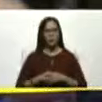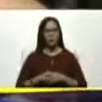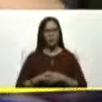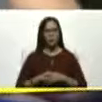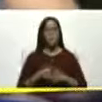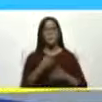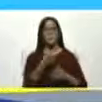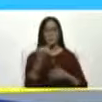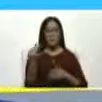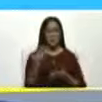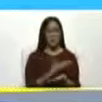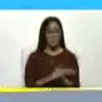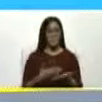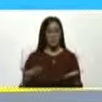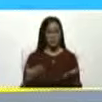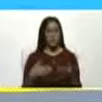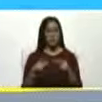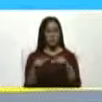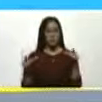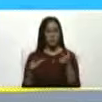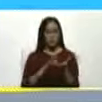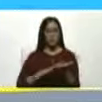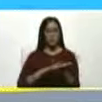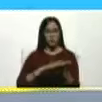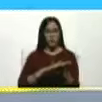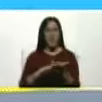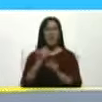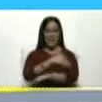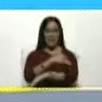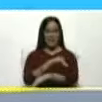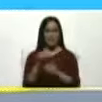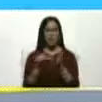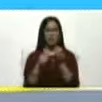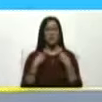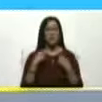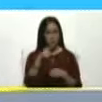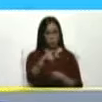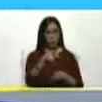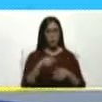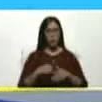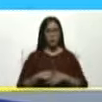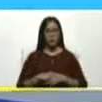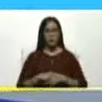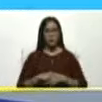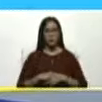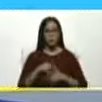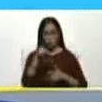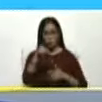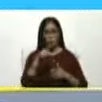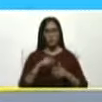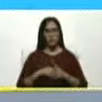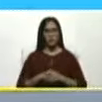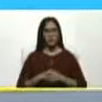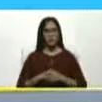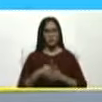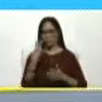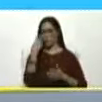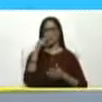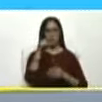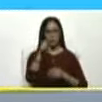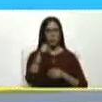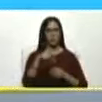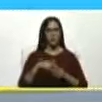Varios millones de casos resueltos. En la calle donde vives tú. ¿Tú? No voltees, tú.